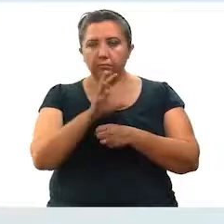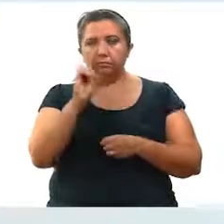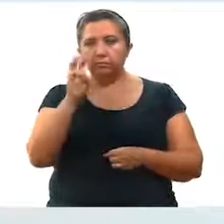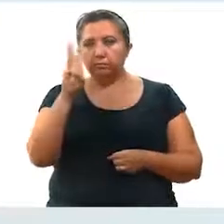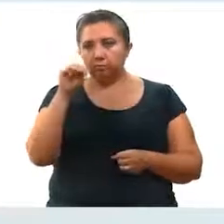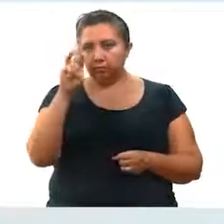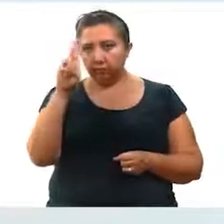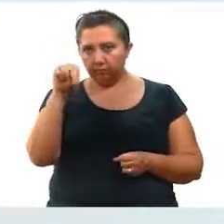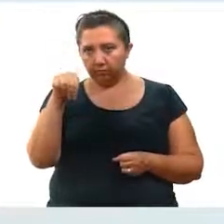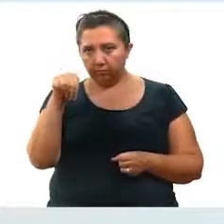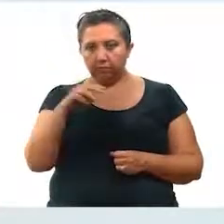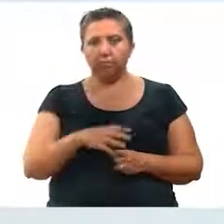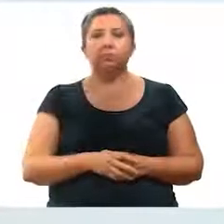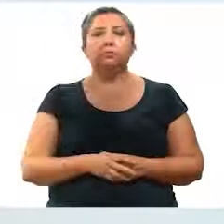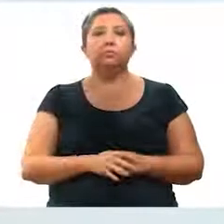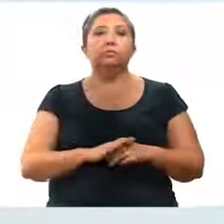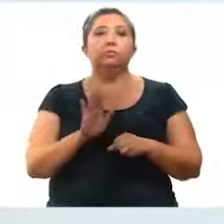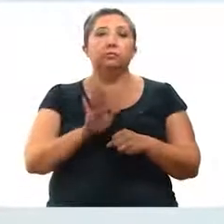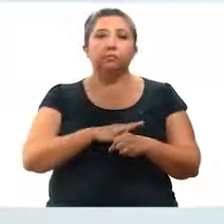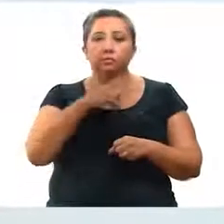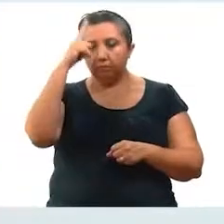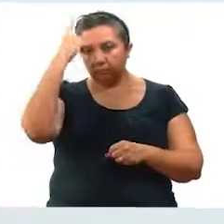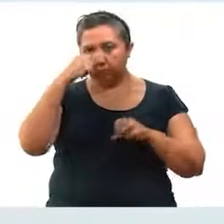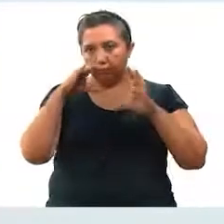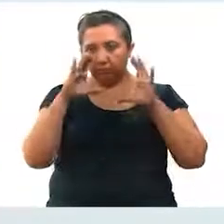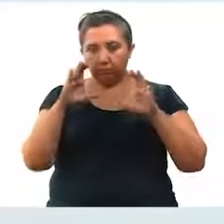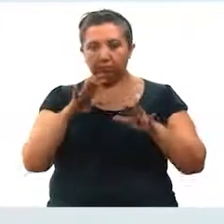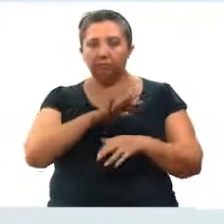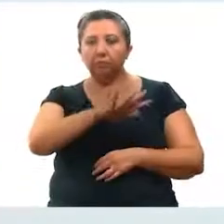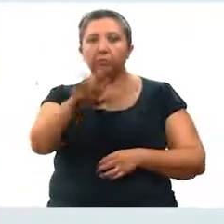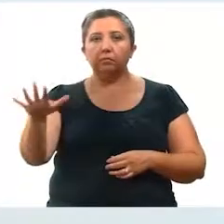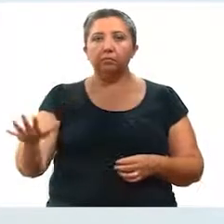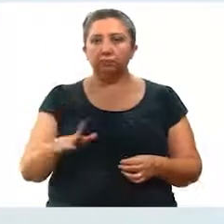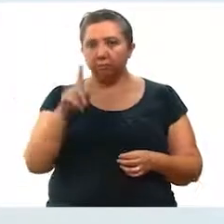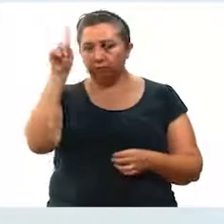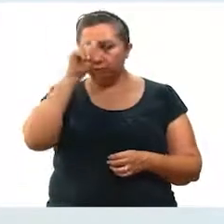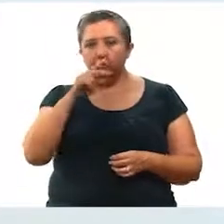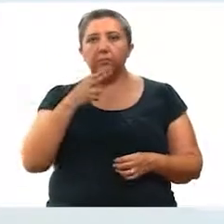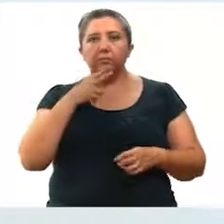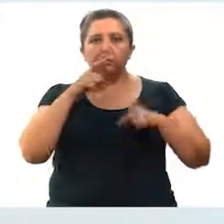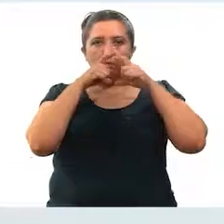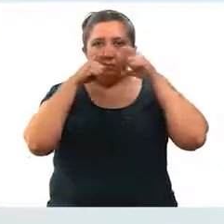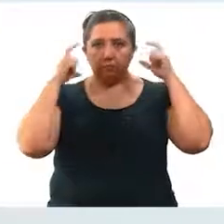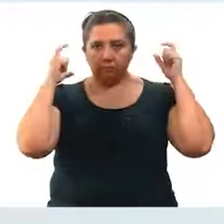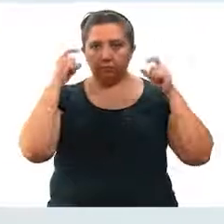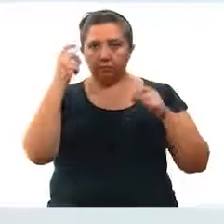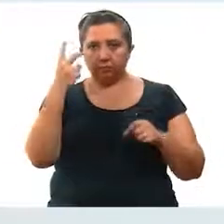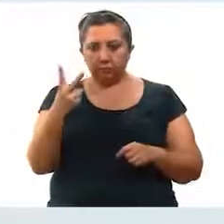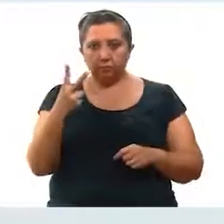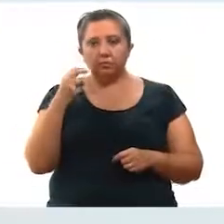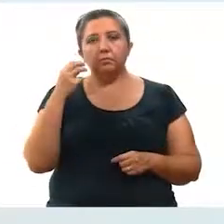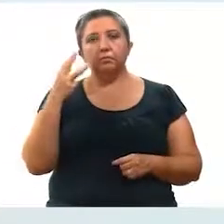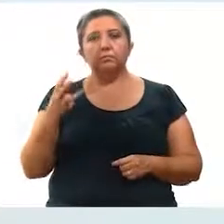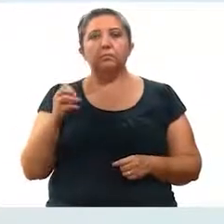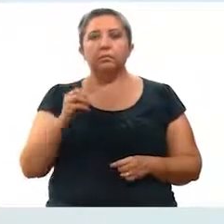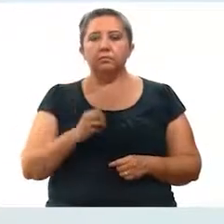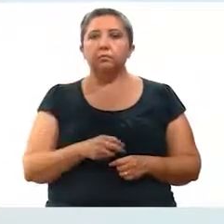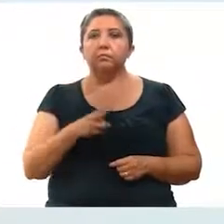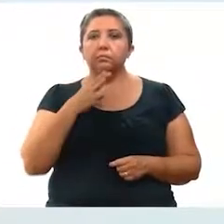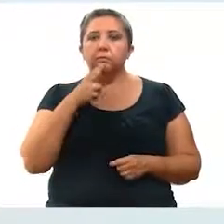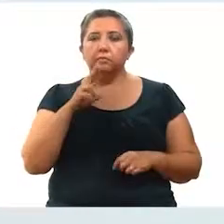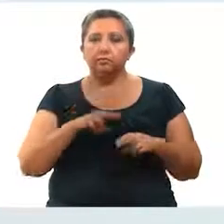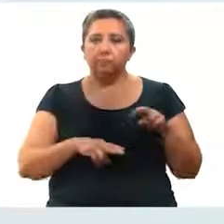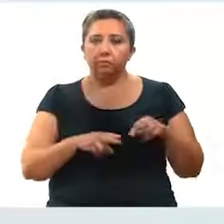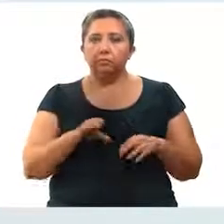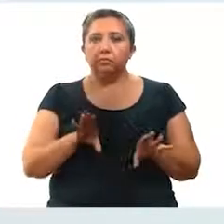incluida la variante Omicron. Por lo que para protegernos entre todos, se sugiere el uso de cubrebocas de 2 capas, tricapa o de uso